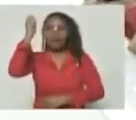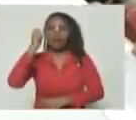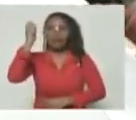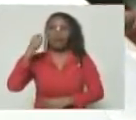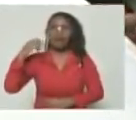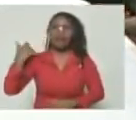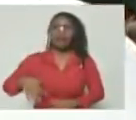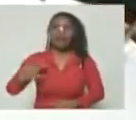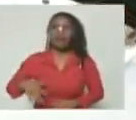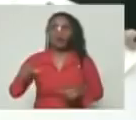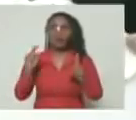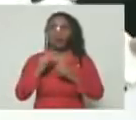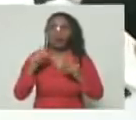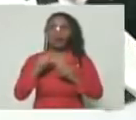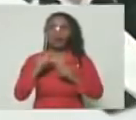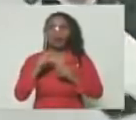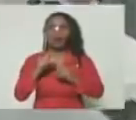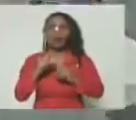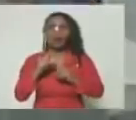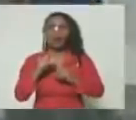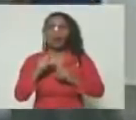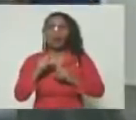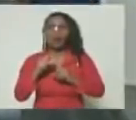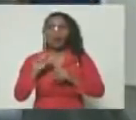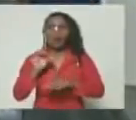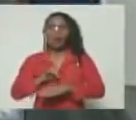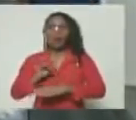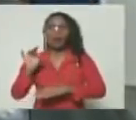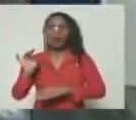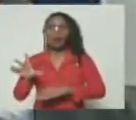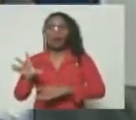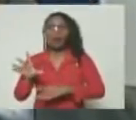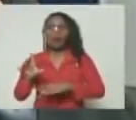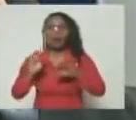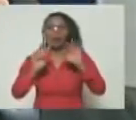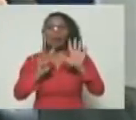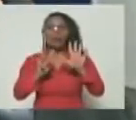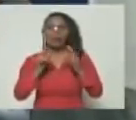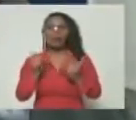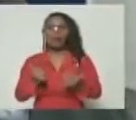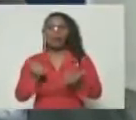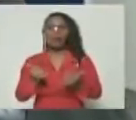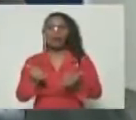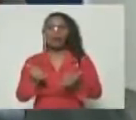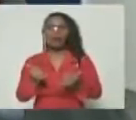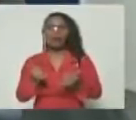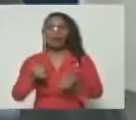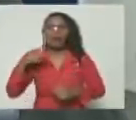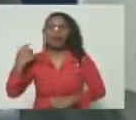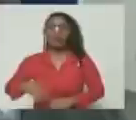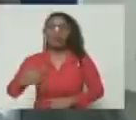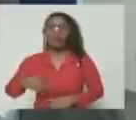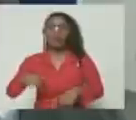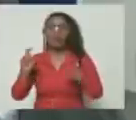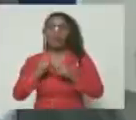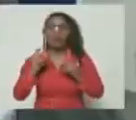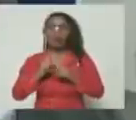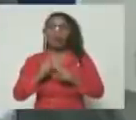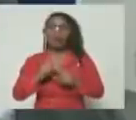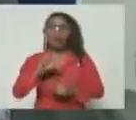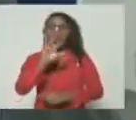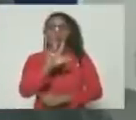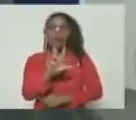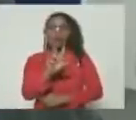derecho de palabra. Voy a dejar 7 ahora. Voy a dejar en el derecho de palabra a las 3 B,